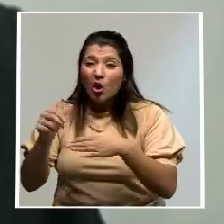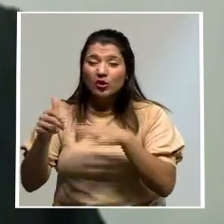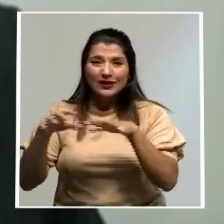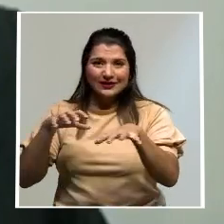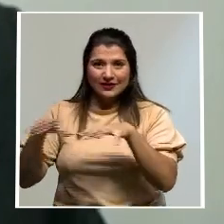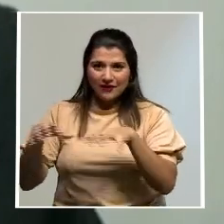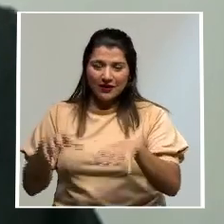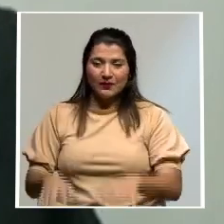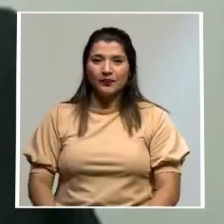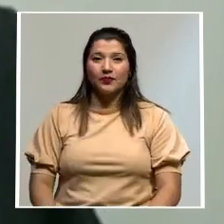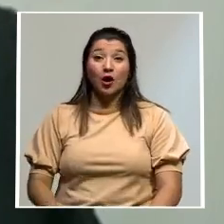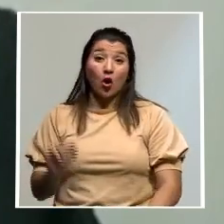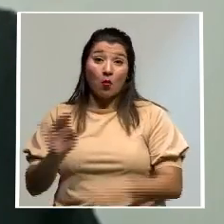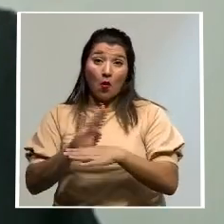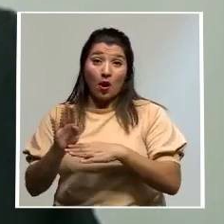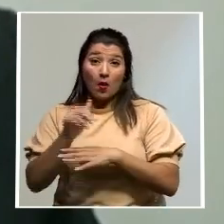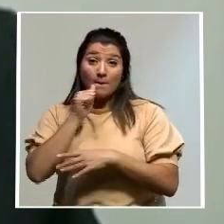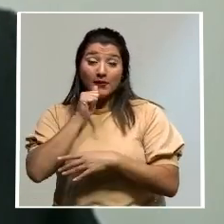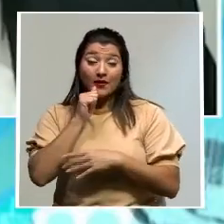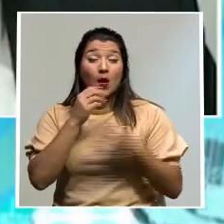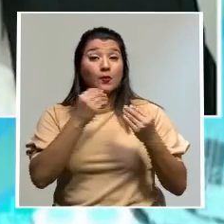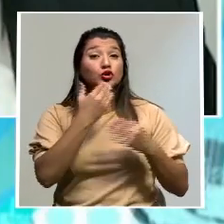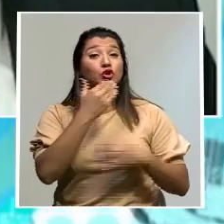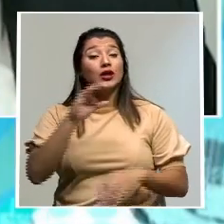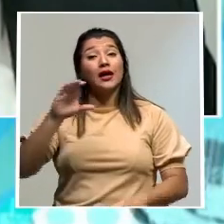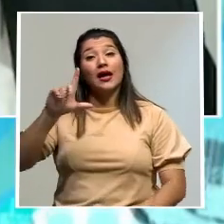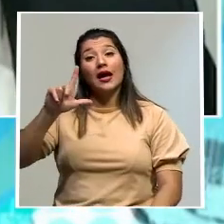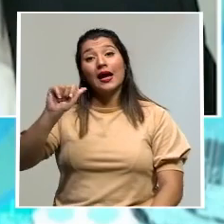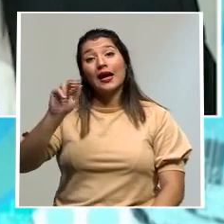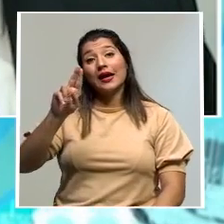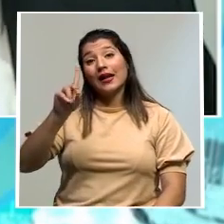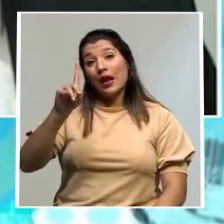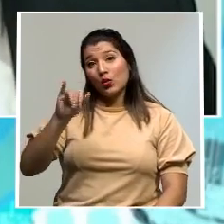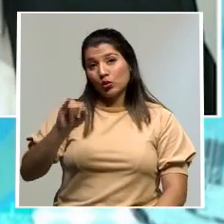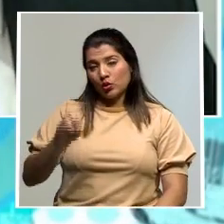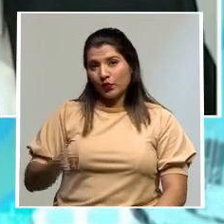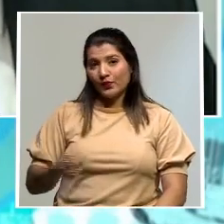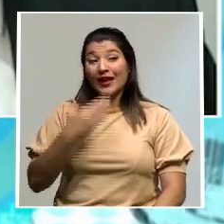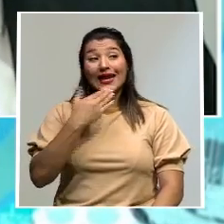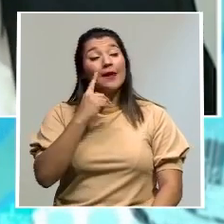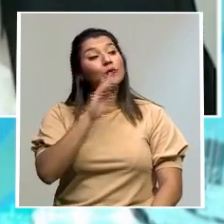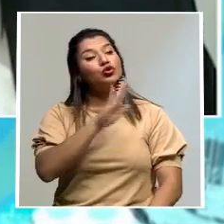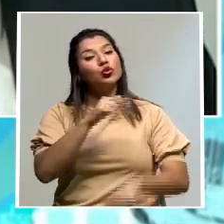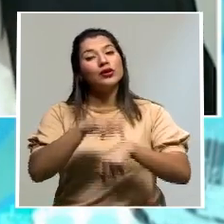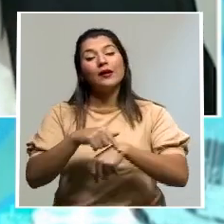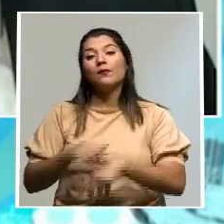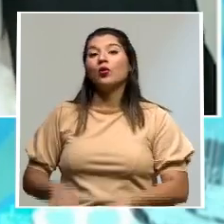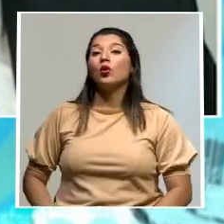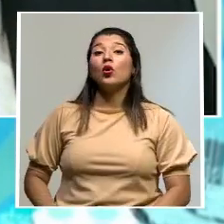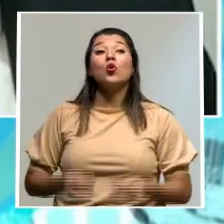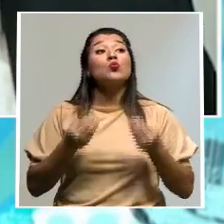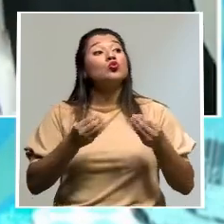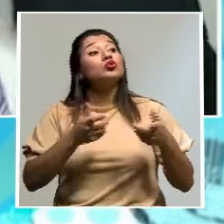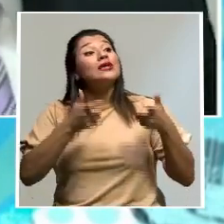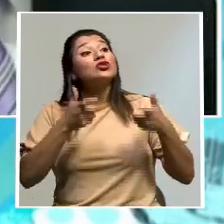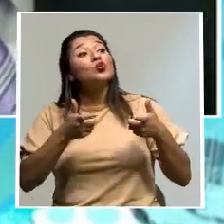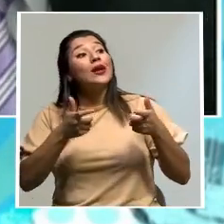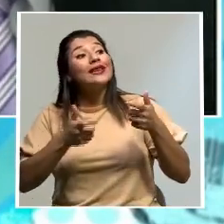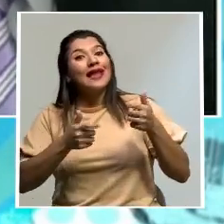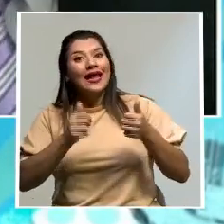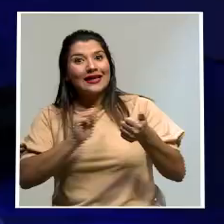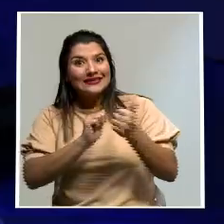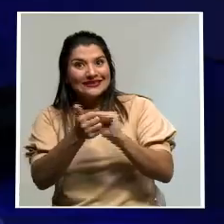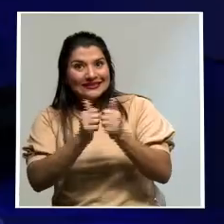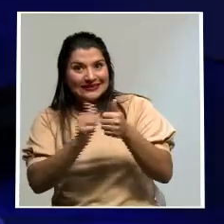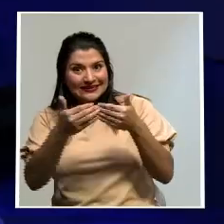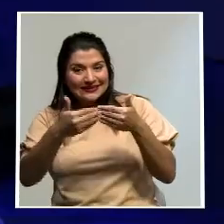como cualquier banca privada. Muchas gracias, don Claudio. Gracias por su tiempo. Mucha suerte en la contienda que tiene por